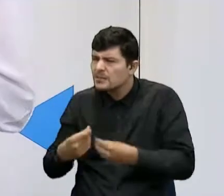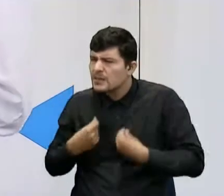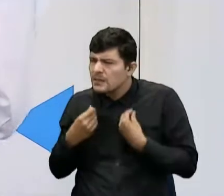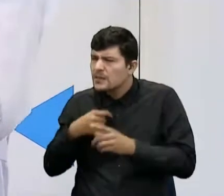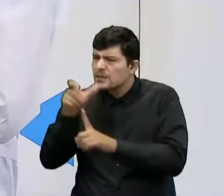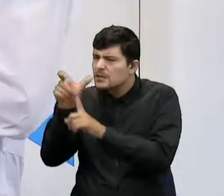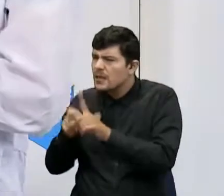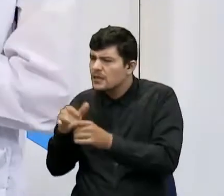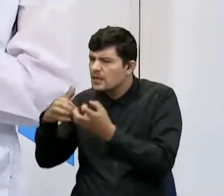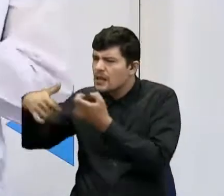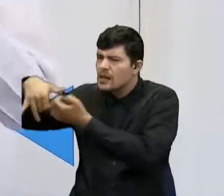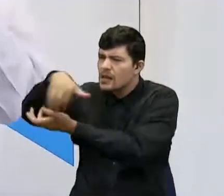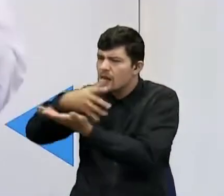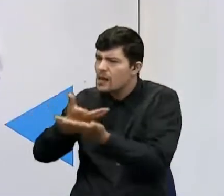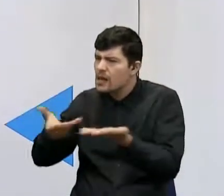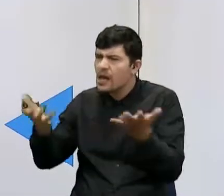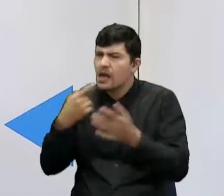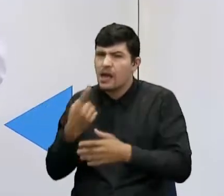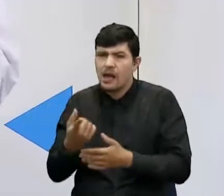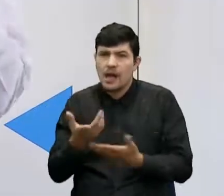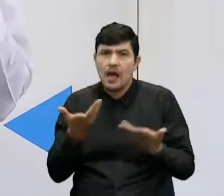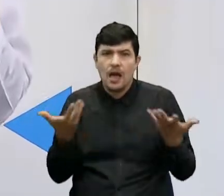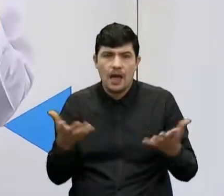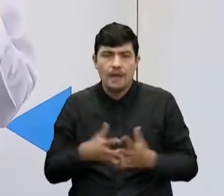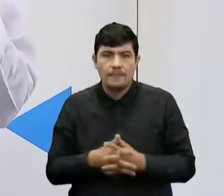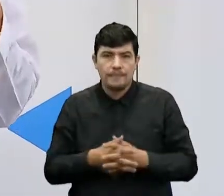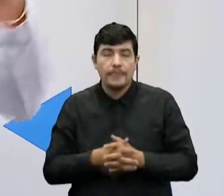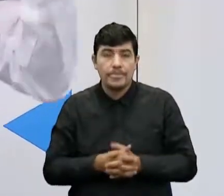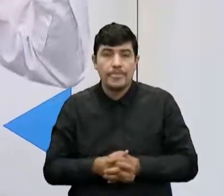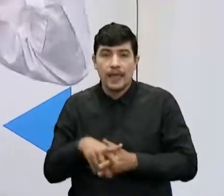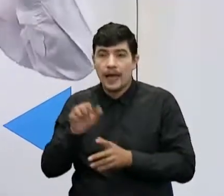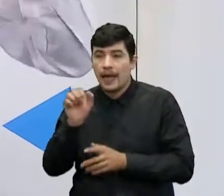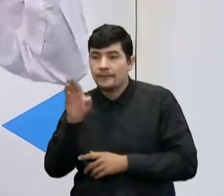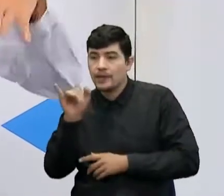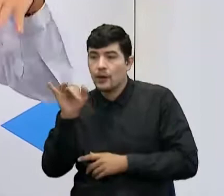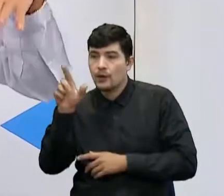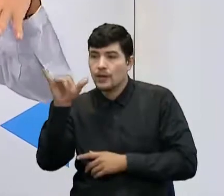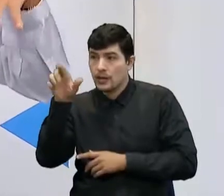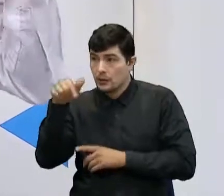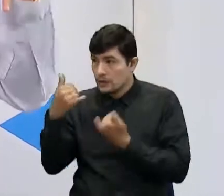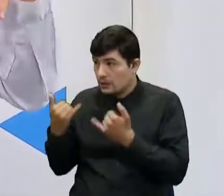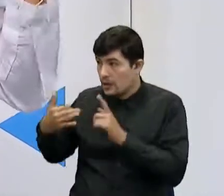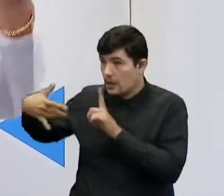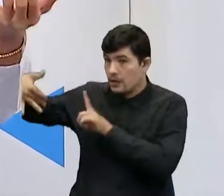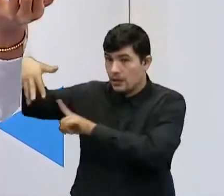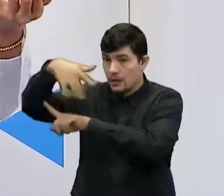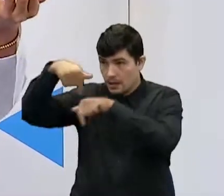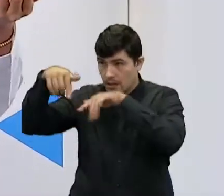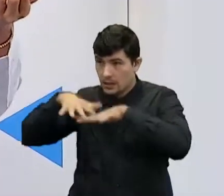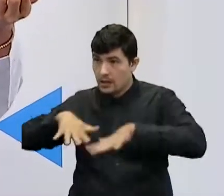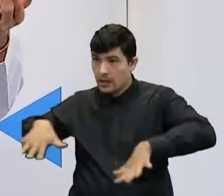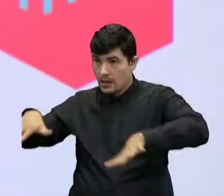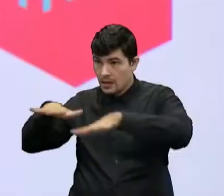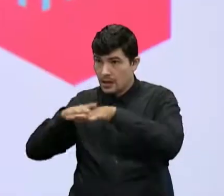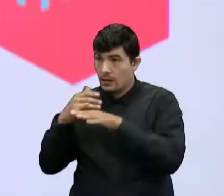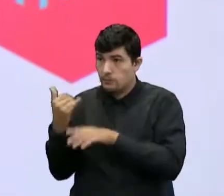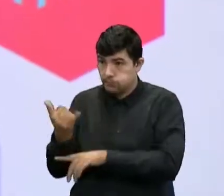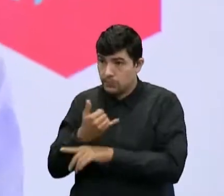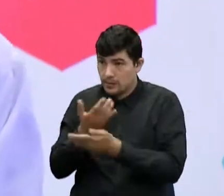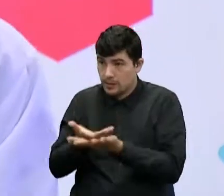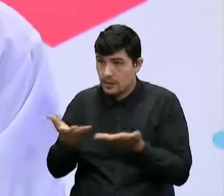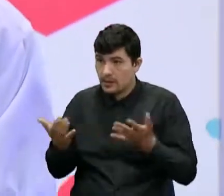que los abióticos son el medio físico O sea que quiere decir que lo que nos rodea en este momento en el set hace parte de esos factores